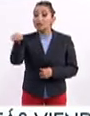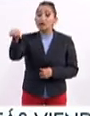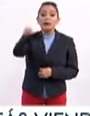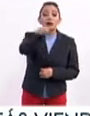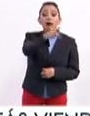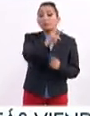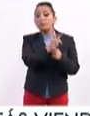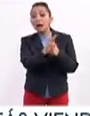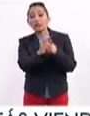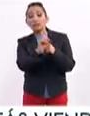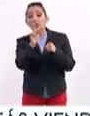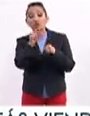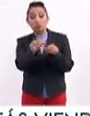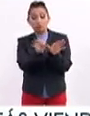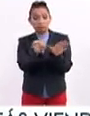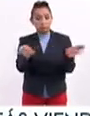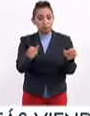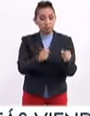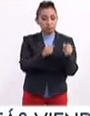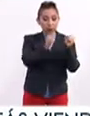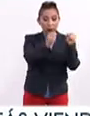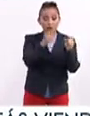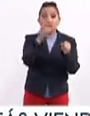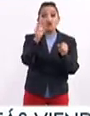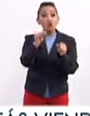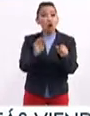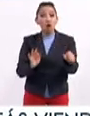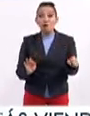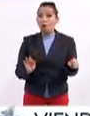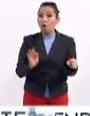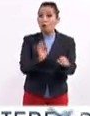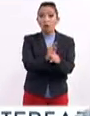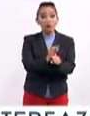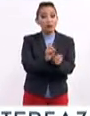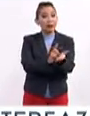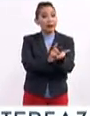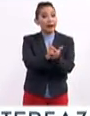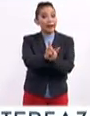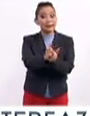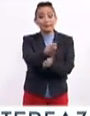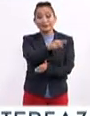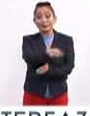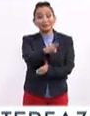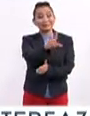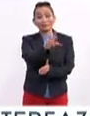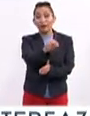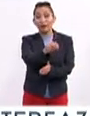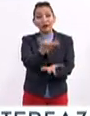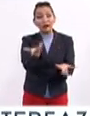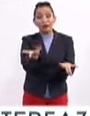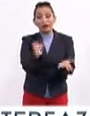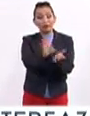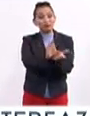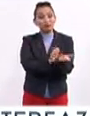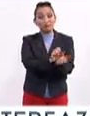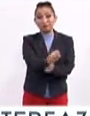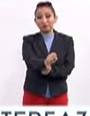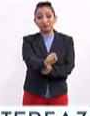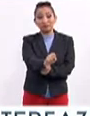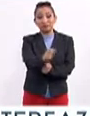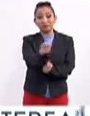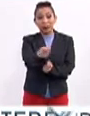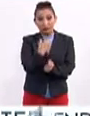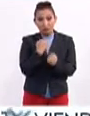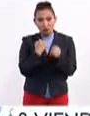país que no divide el poder y no garantice los derechos no tiene constitución. Es